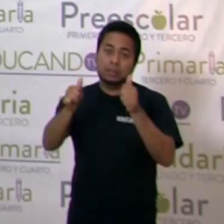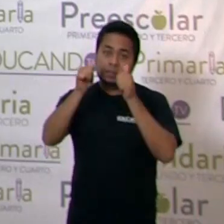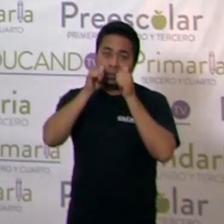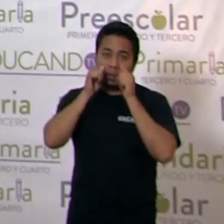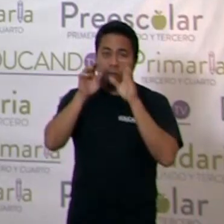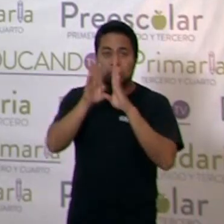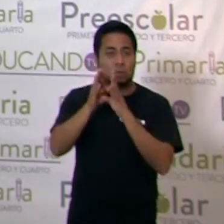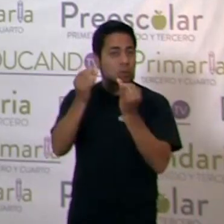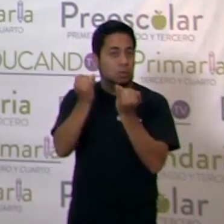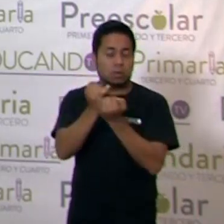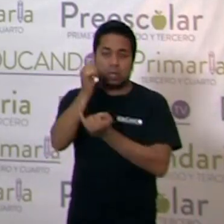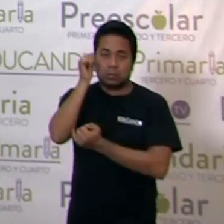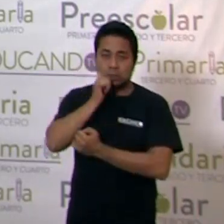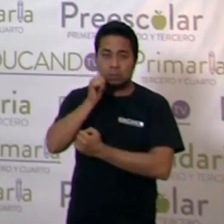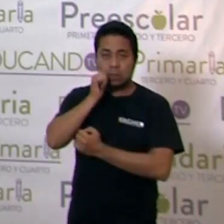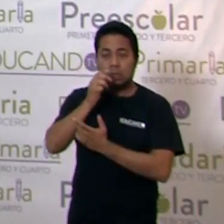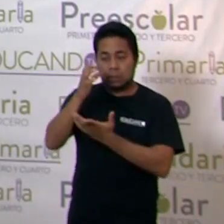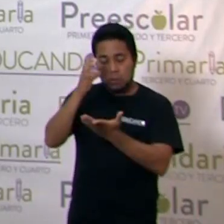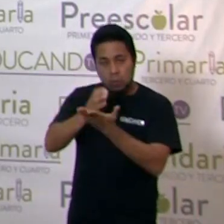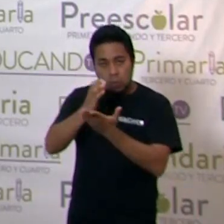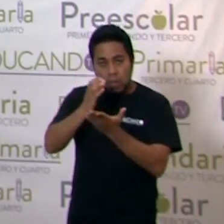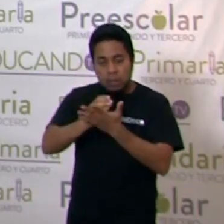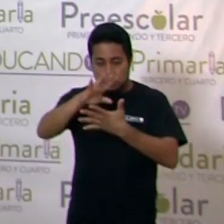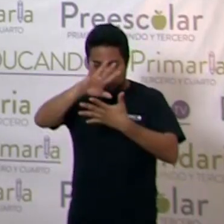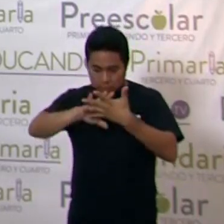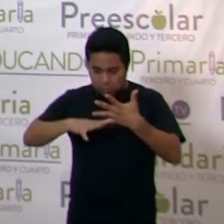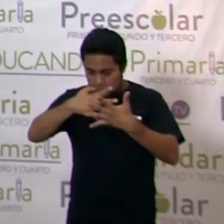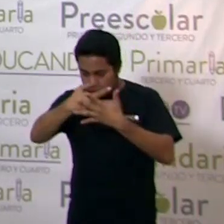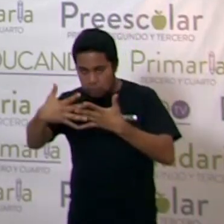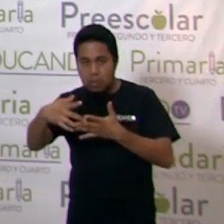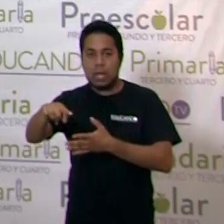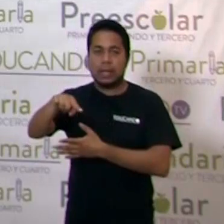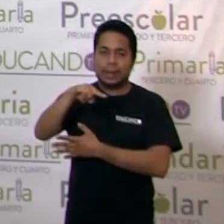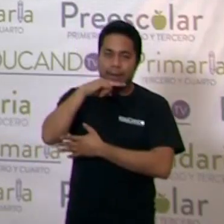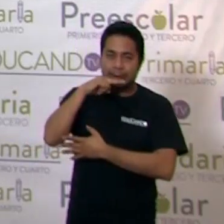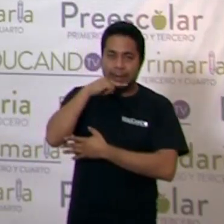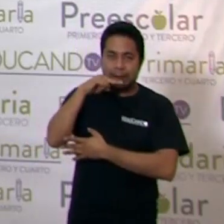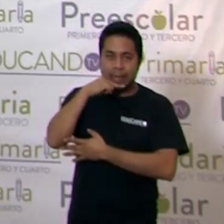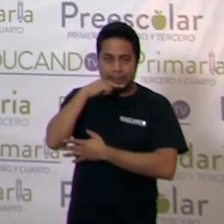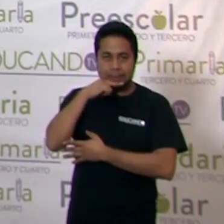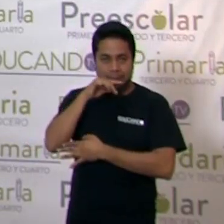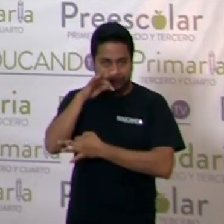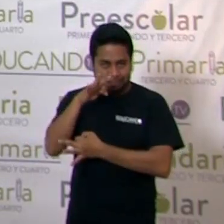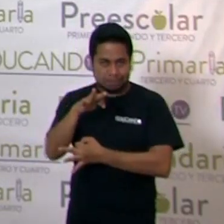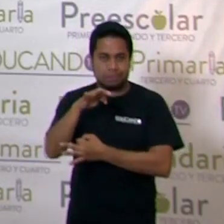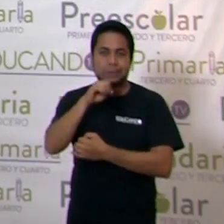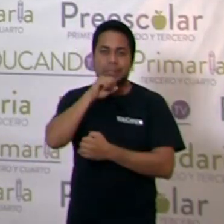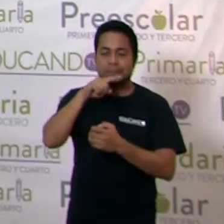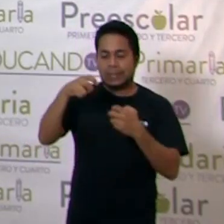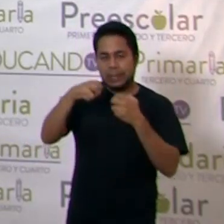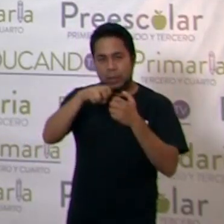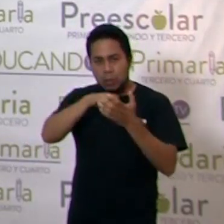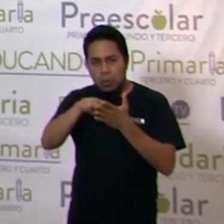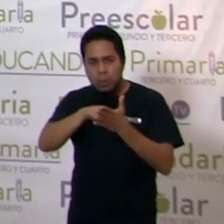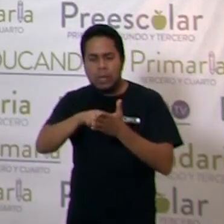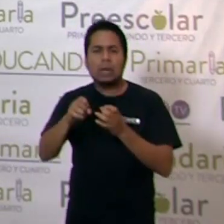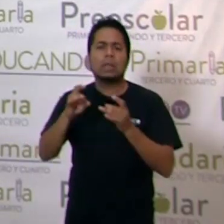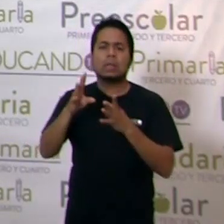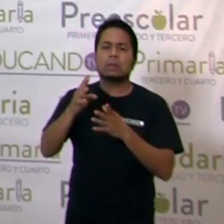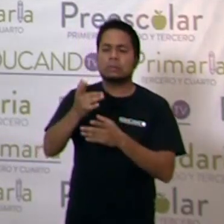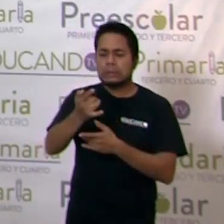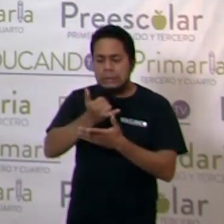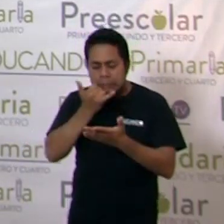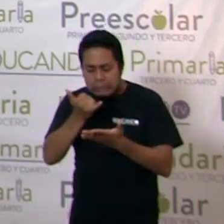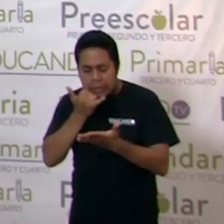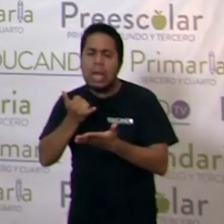siempre que tomes tu libreta de cuadros un lápiz con punta y una goma por si nos equivocamos podemos